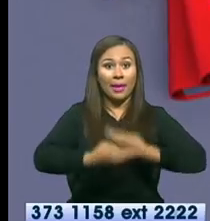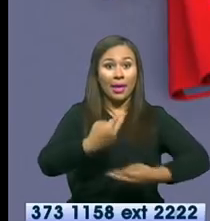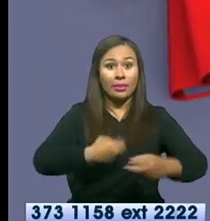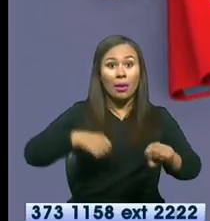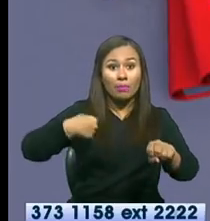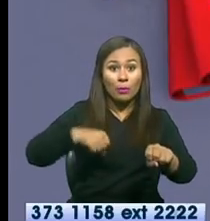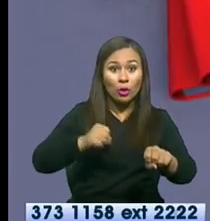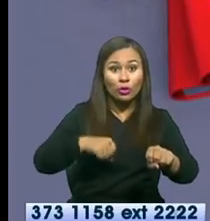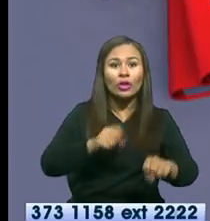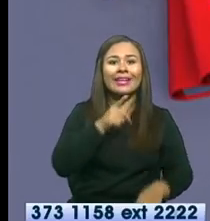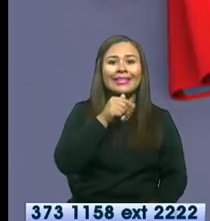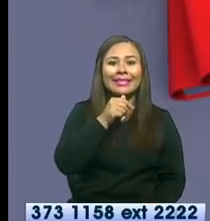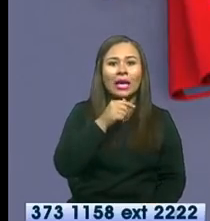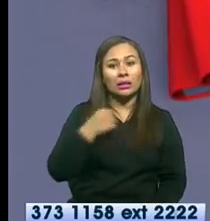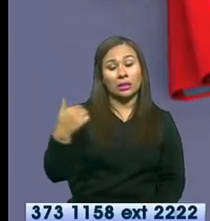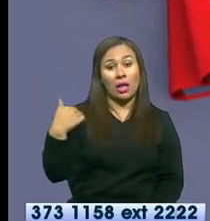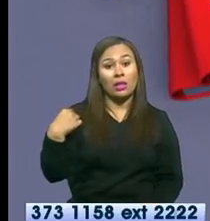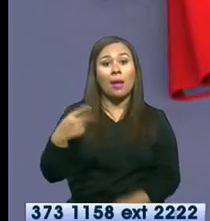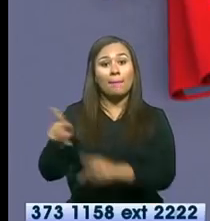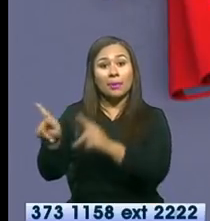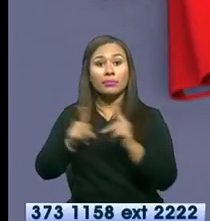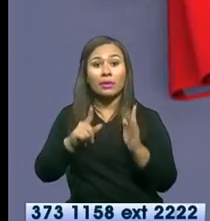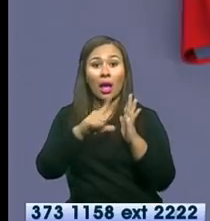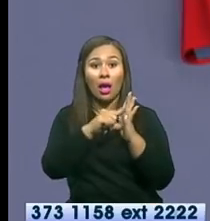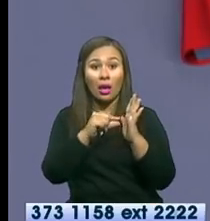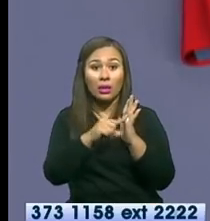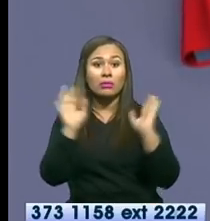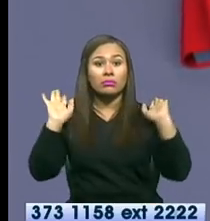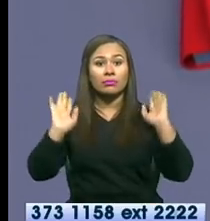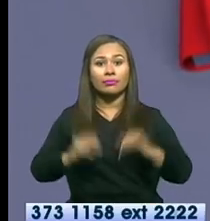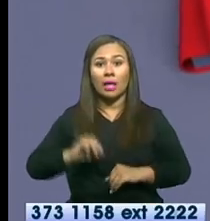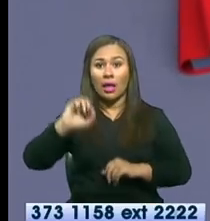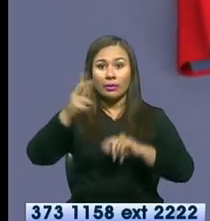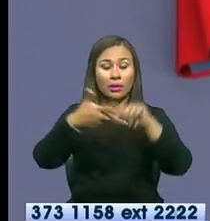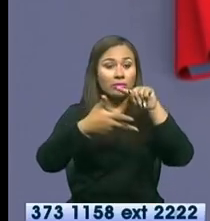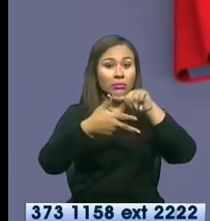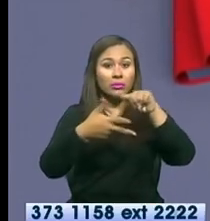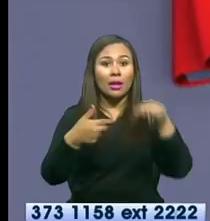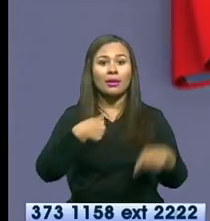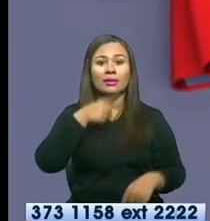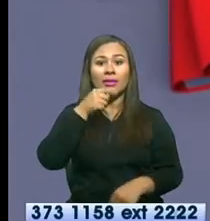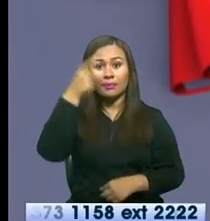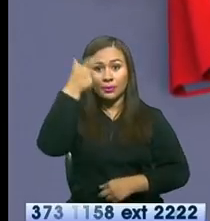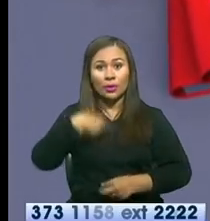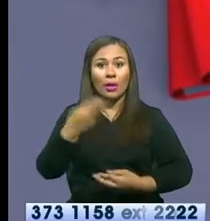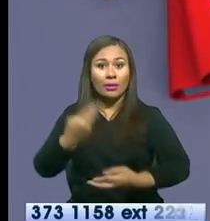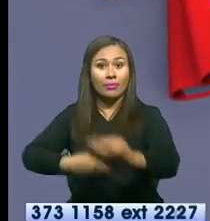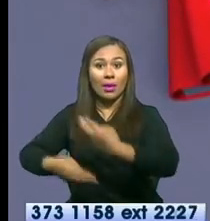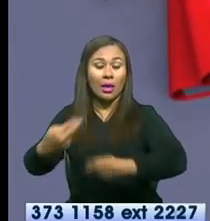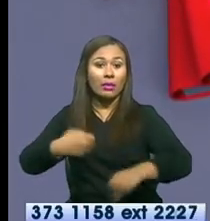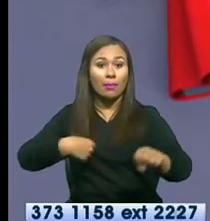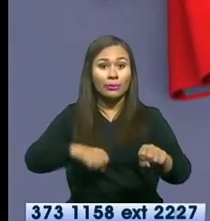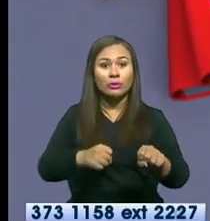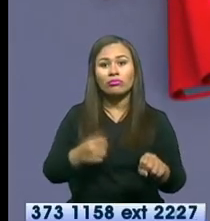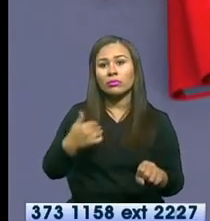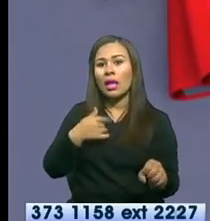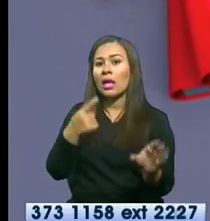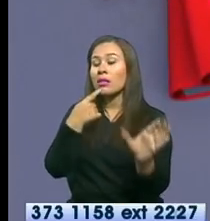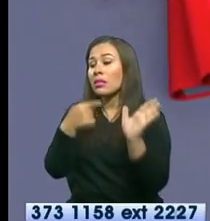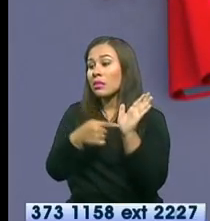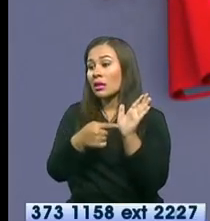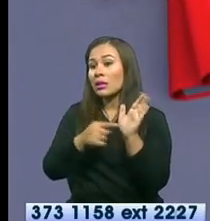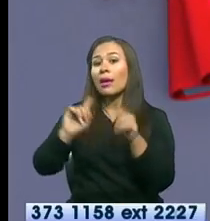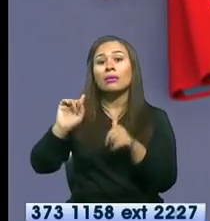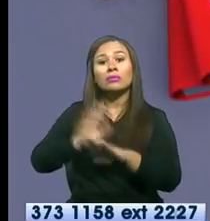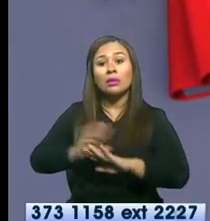ser personas naturales y jurídicas. Tercero, los que comercialicen motocicletas deben certificar que se encuentren